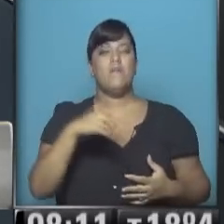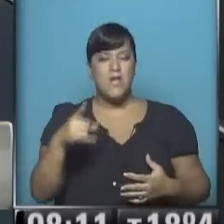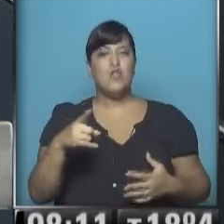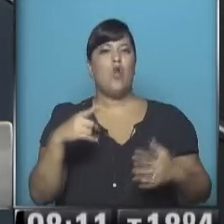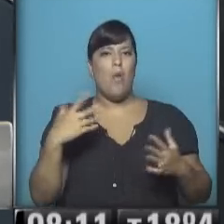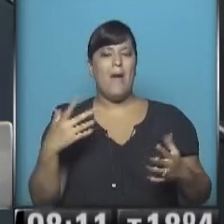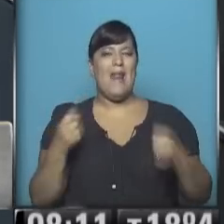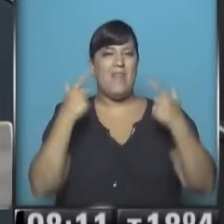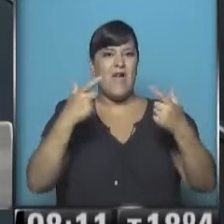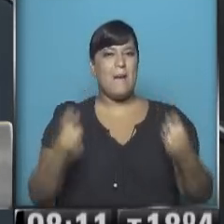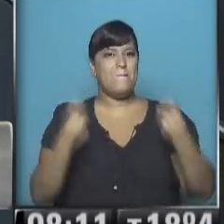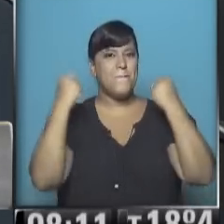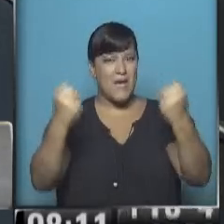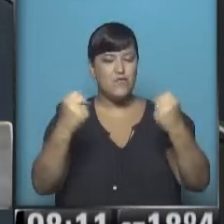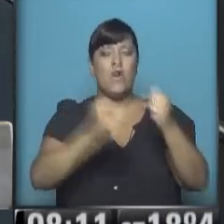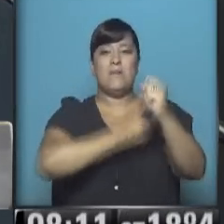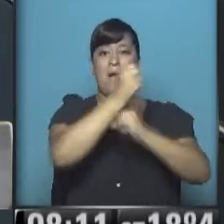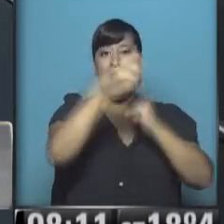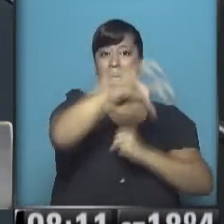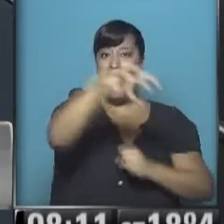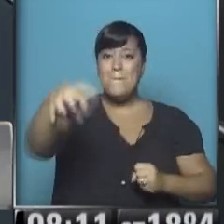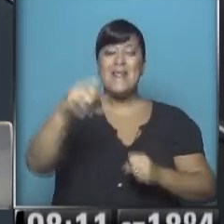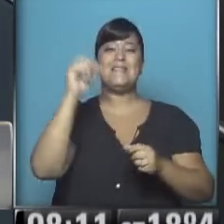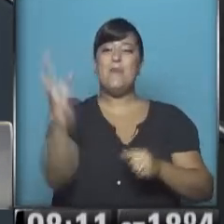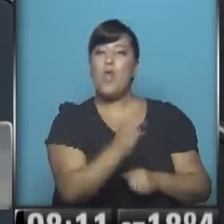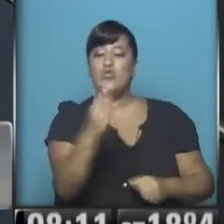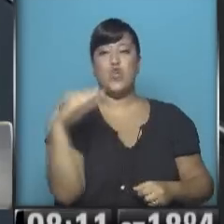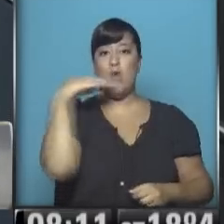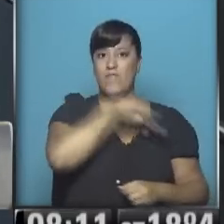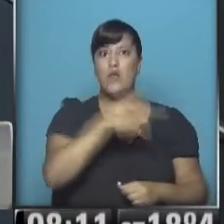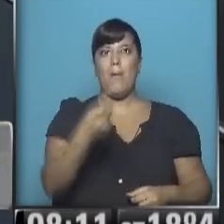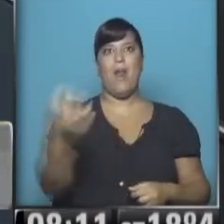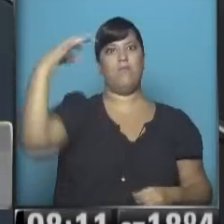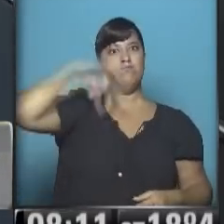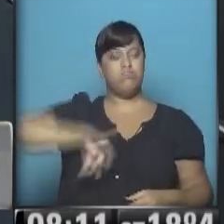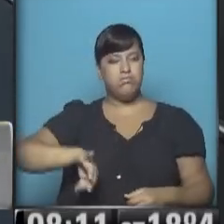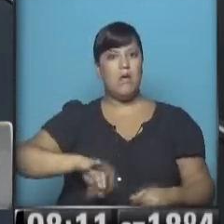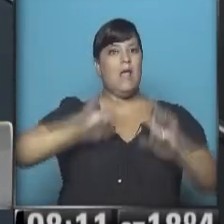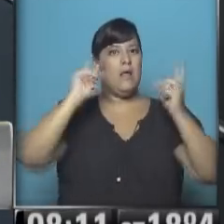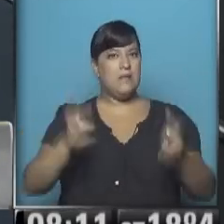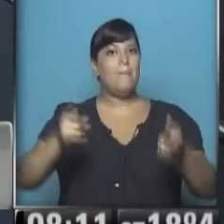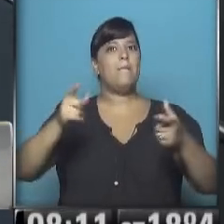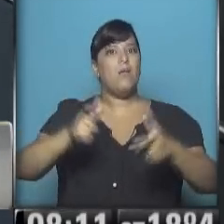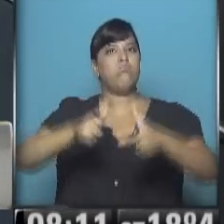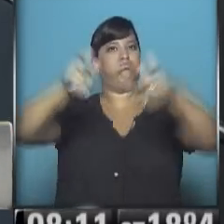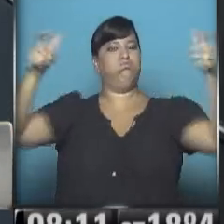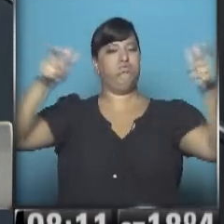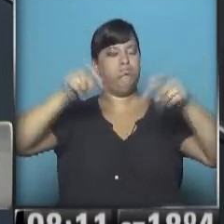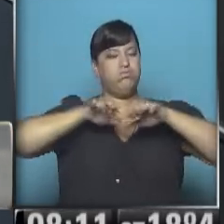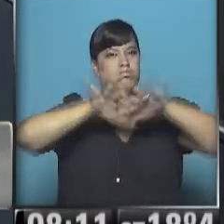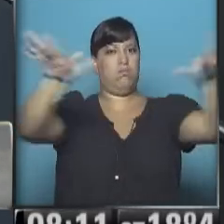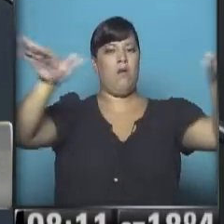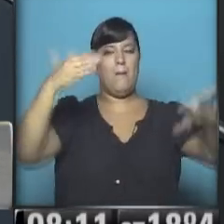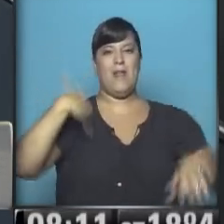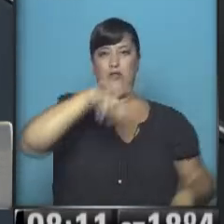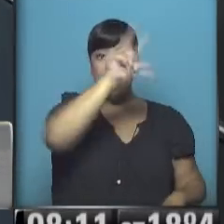desarrollar las pequeñas y medianas empresas y para no solamente ganar mercados sino expandir mercados para la República